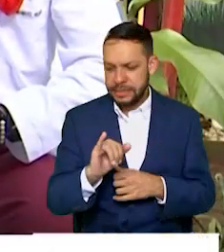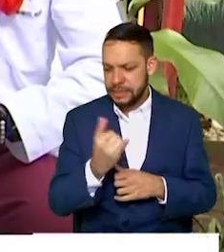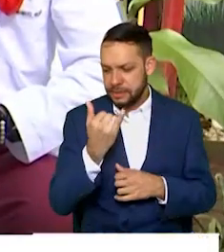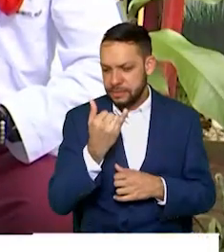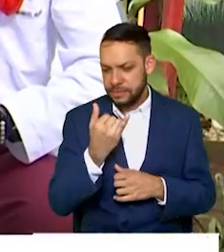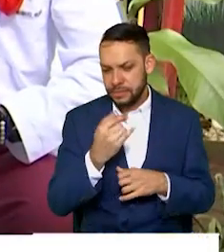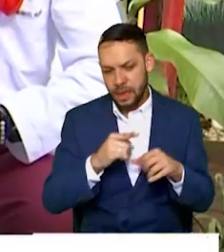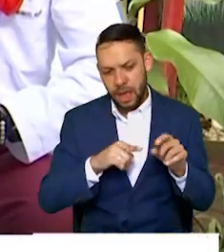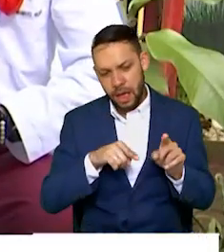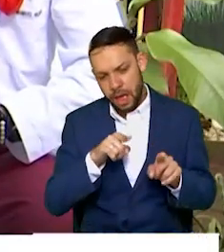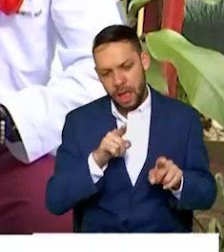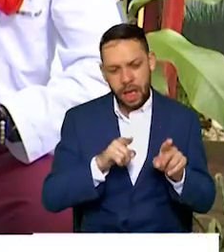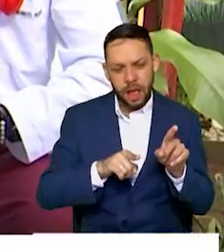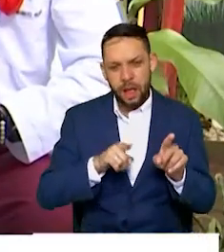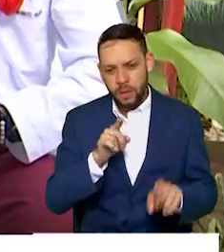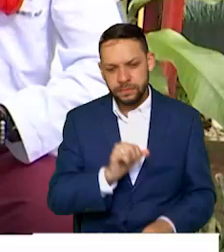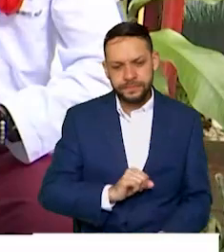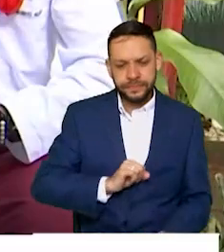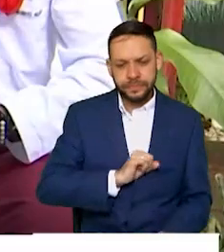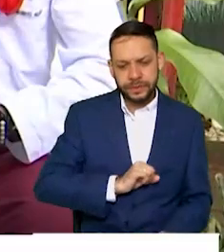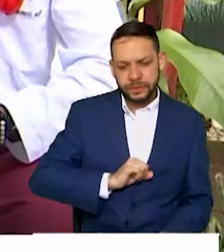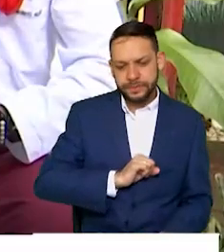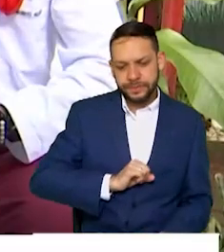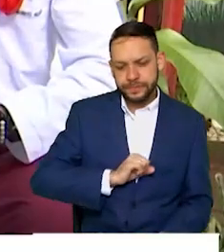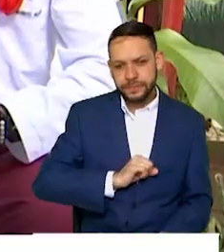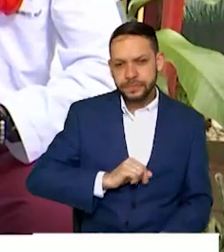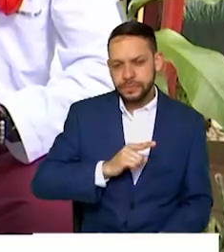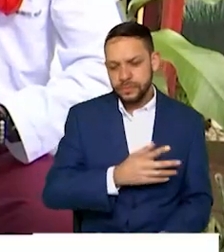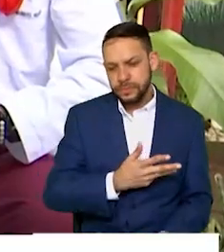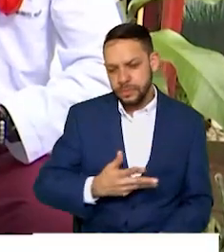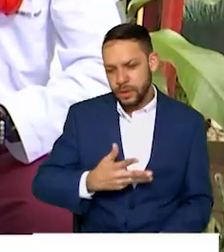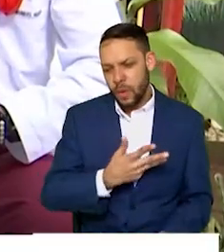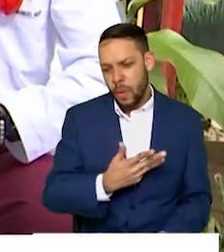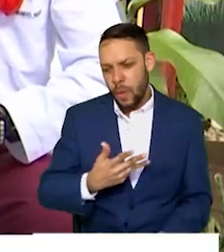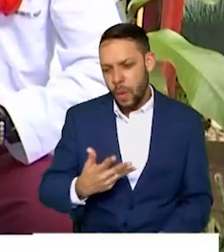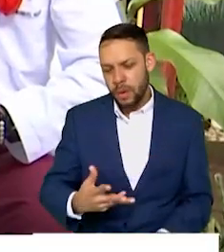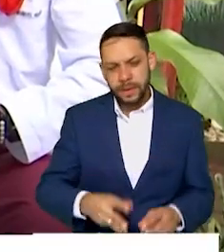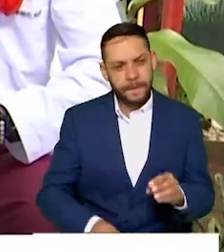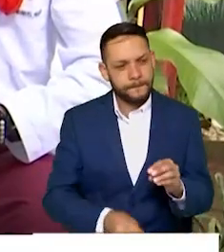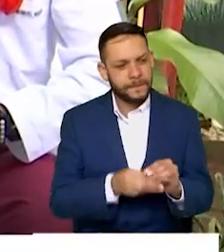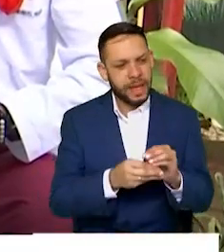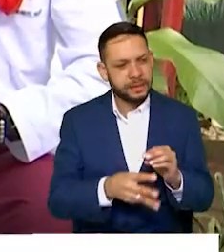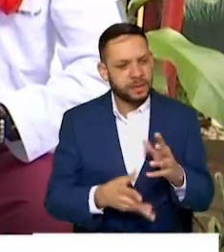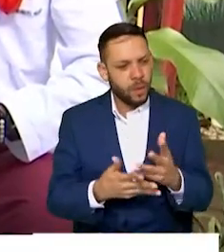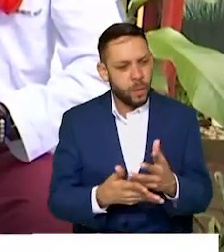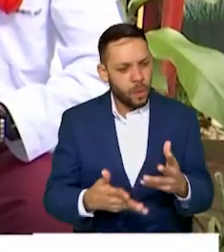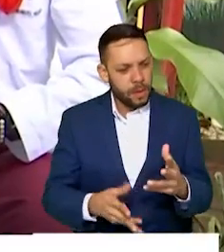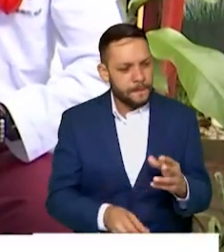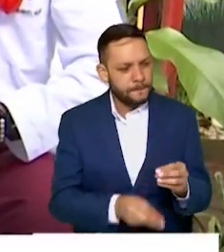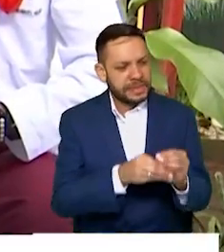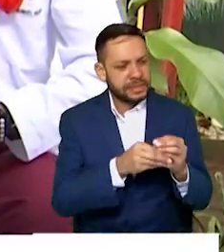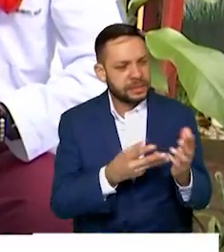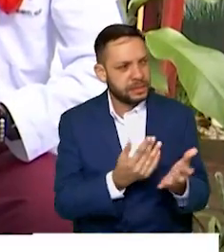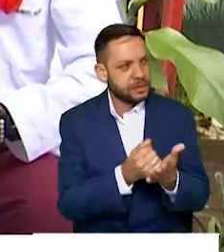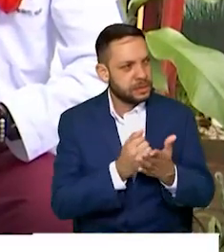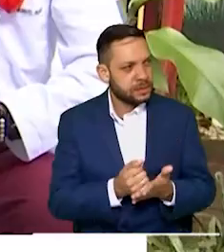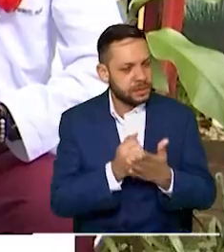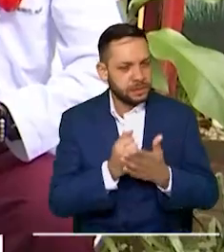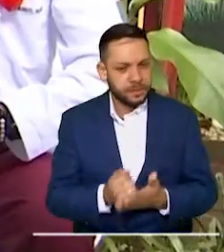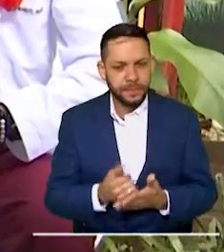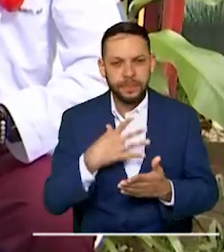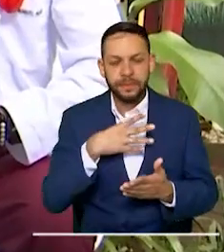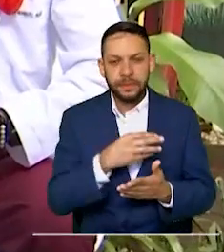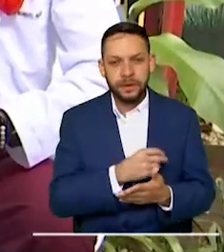ayudas diagnósticas son todas complementarias, ¿no? Realmente no tenemos, por así decirlo,